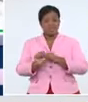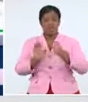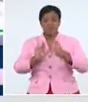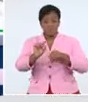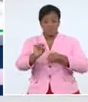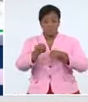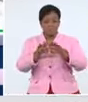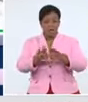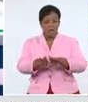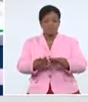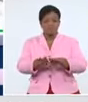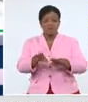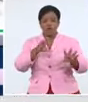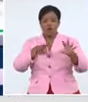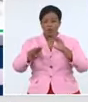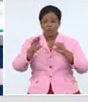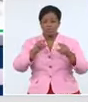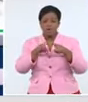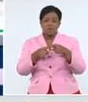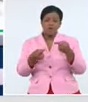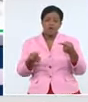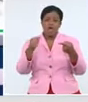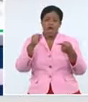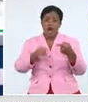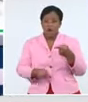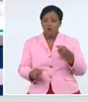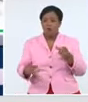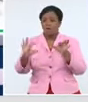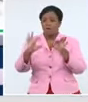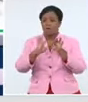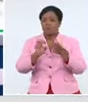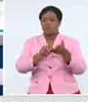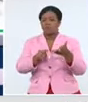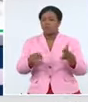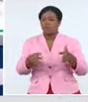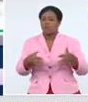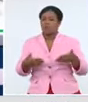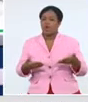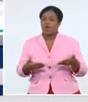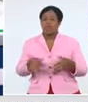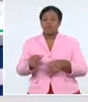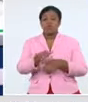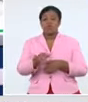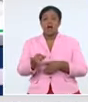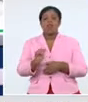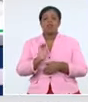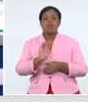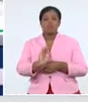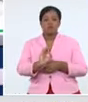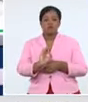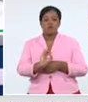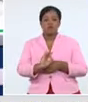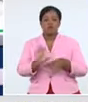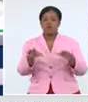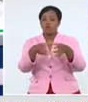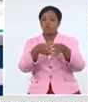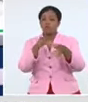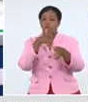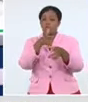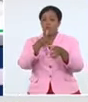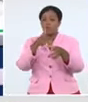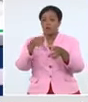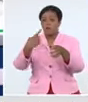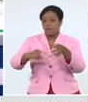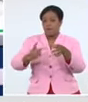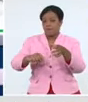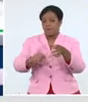nuestra conversación, porque nos vamos de inmediato a una provincia que también fue centro del ensayo clínico de la vacuna